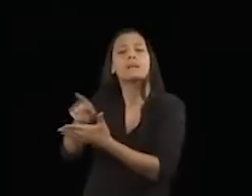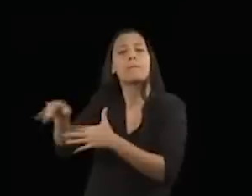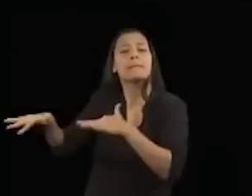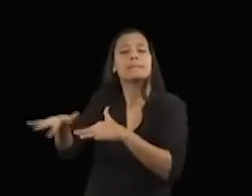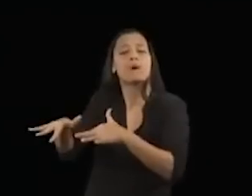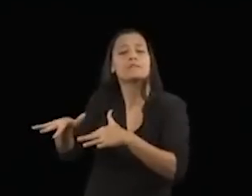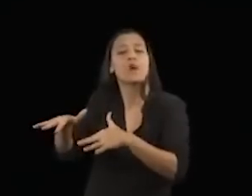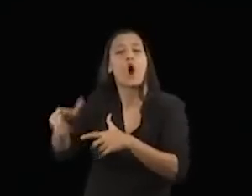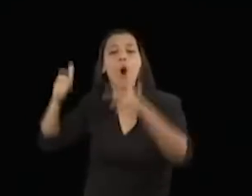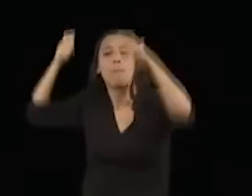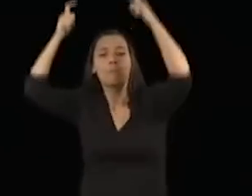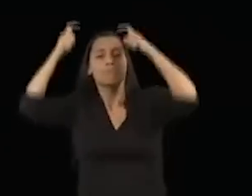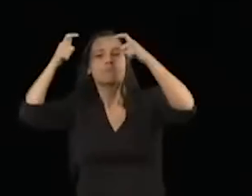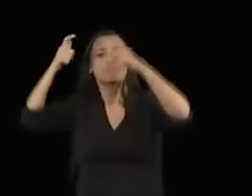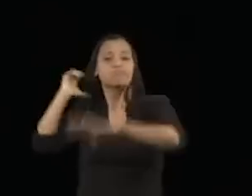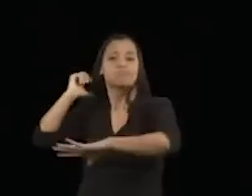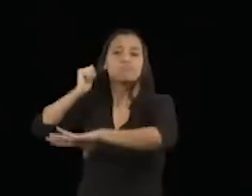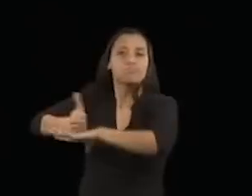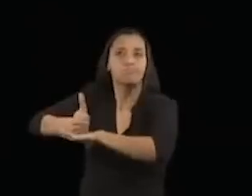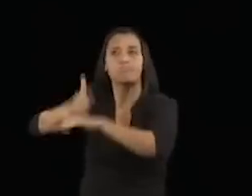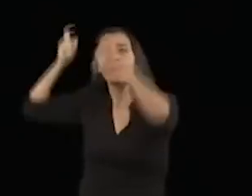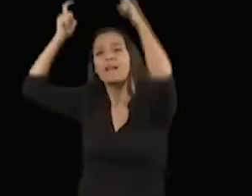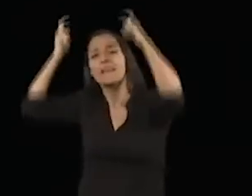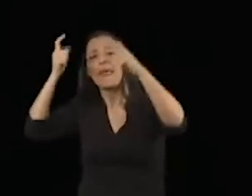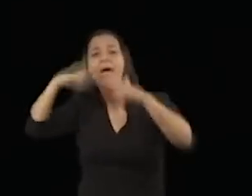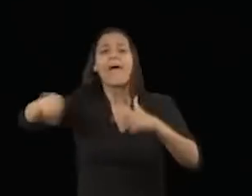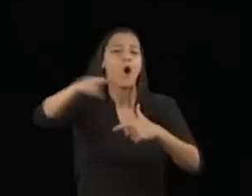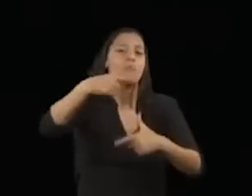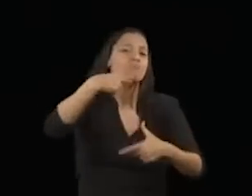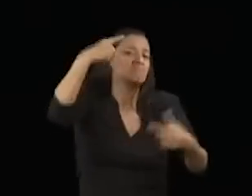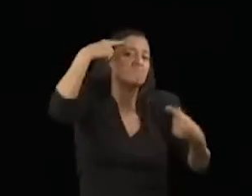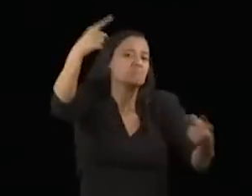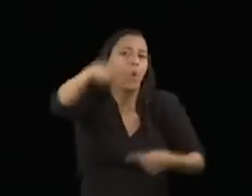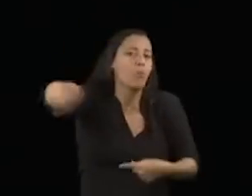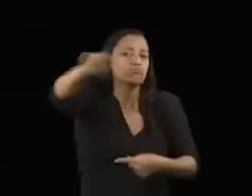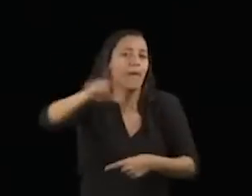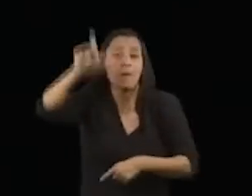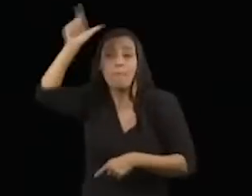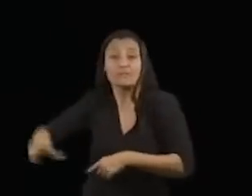monarca, el señor feudal, el príncipe, el que a ustedes se les ocurra,